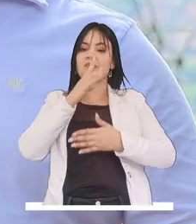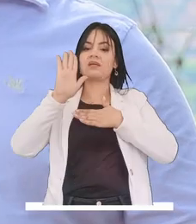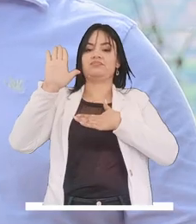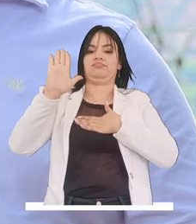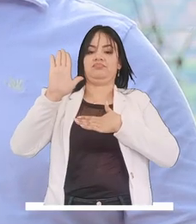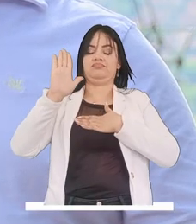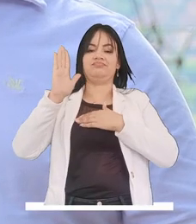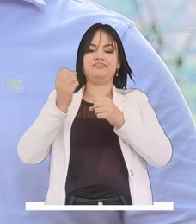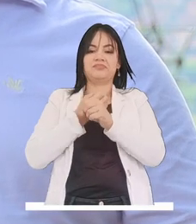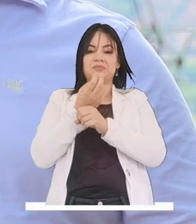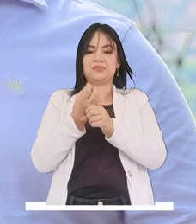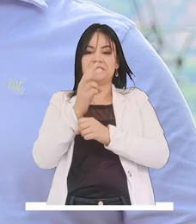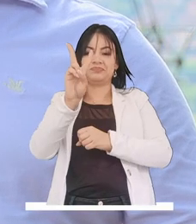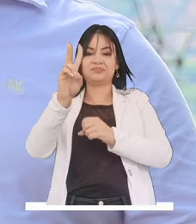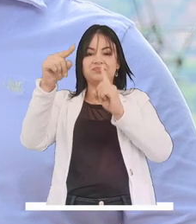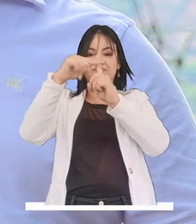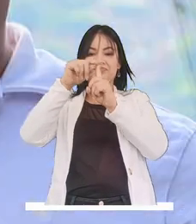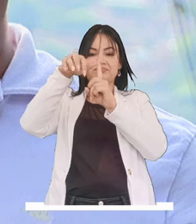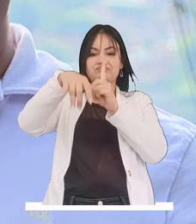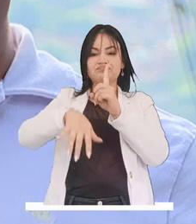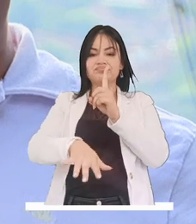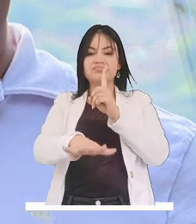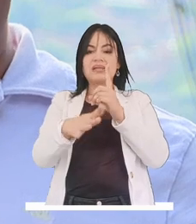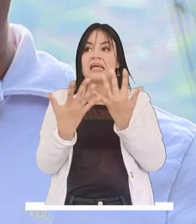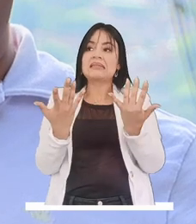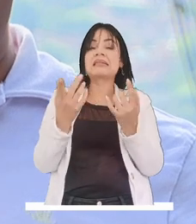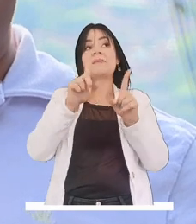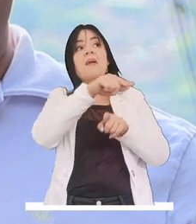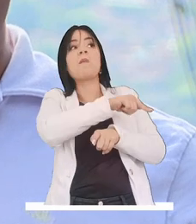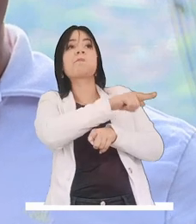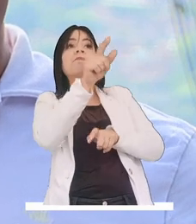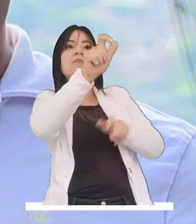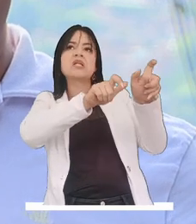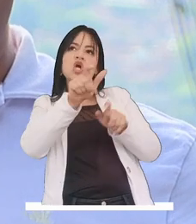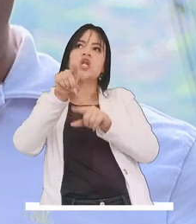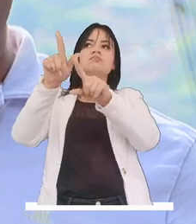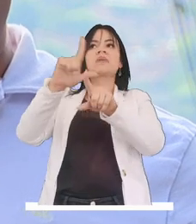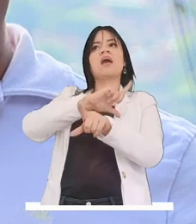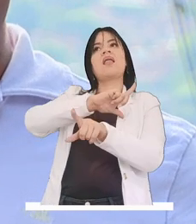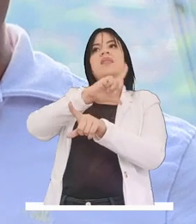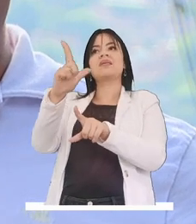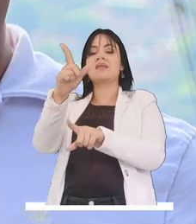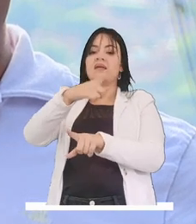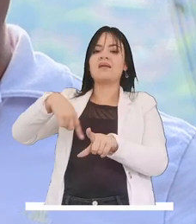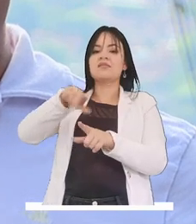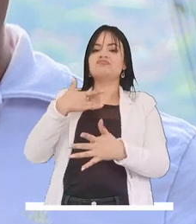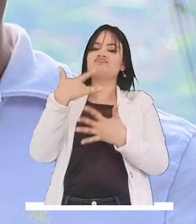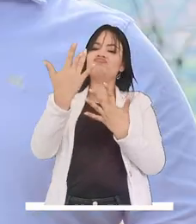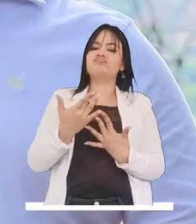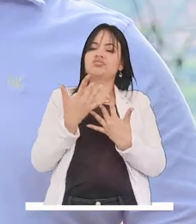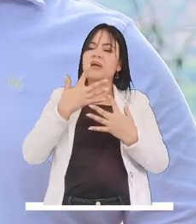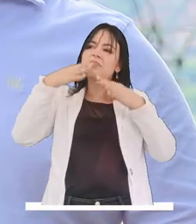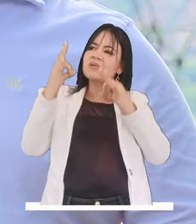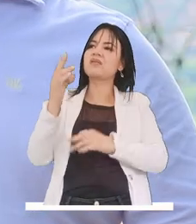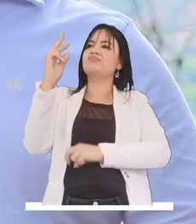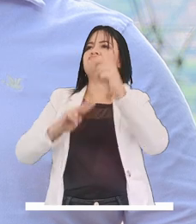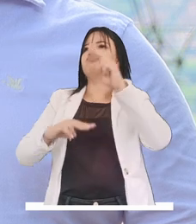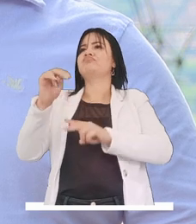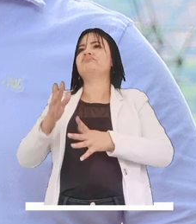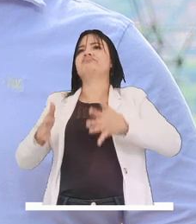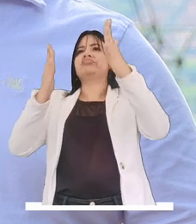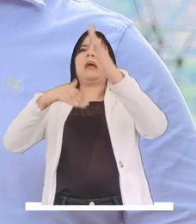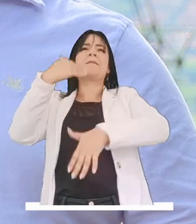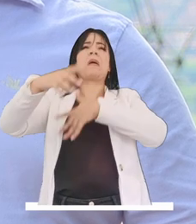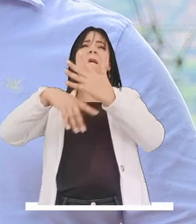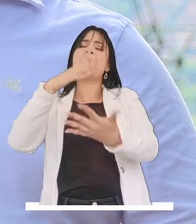un compromiso que tienen con la Comuna 2 Santa Cruz, y no solamente con la Comuna 2, con los habitantes y los líderes de nuestro sector, que esta obra sea realizada